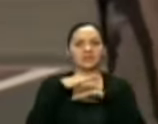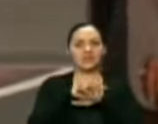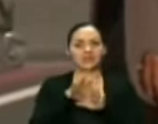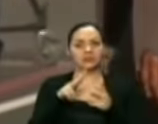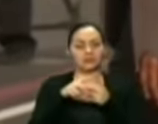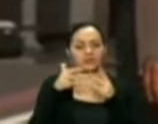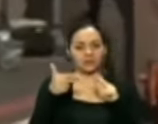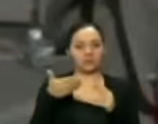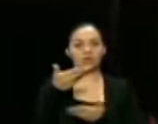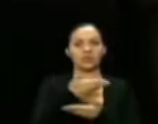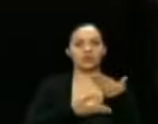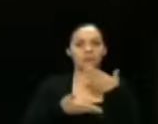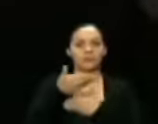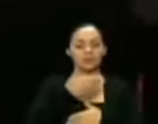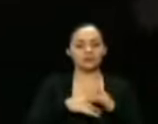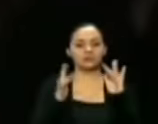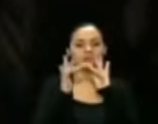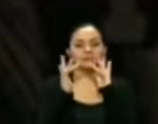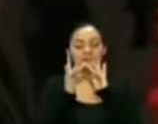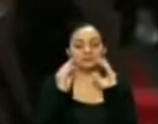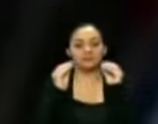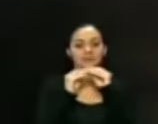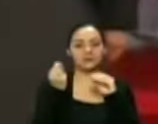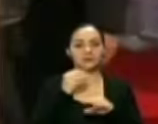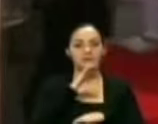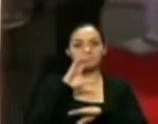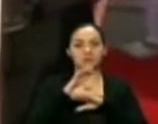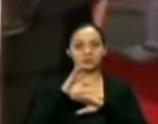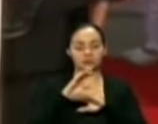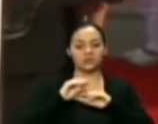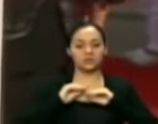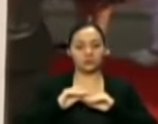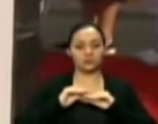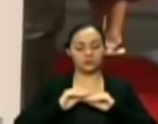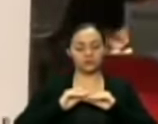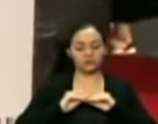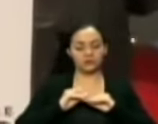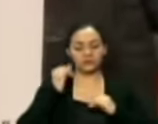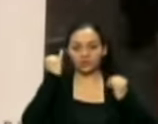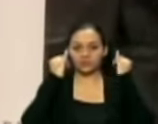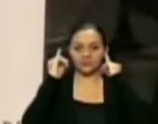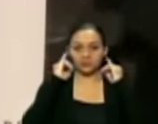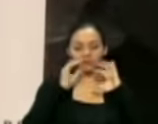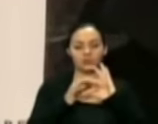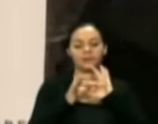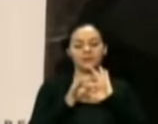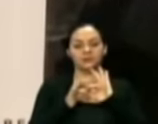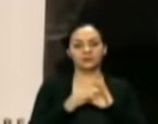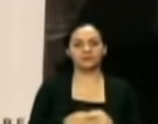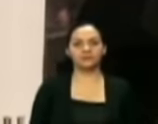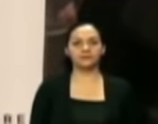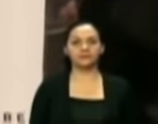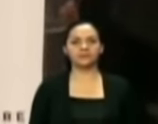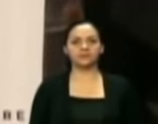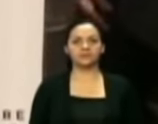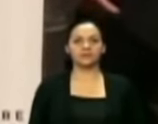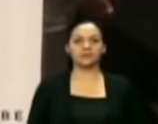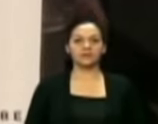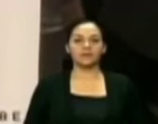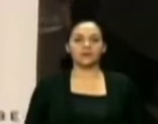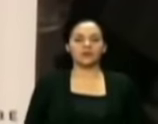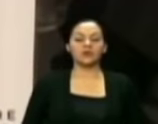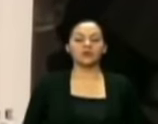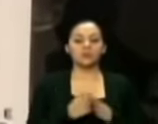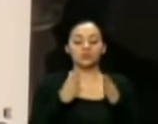regional, comercio, conectividad, inversiones, educación, ciencia, tecnología e innovación y cooperación. Un placer para mí estar